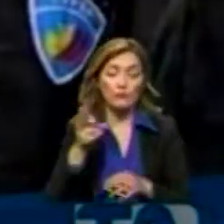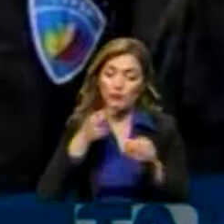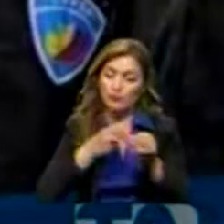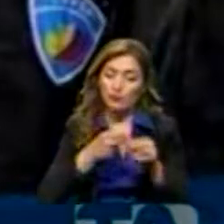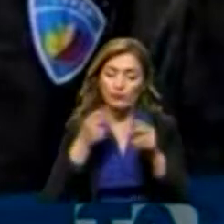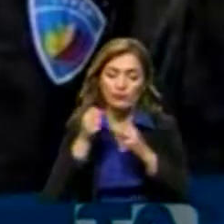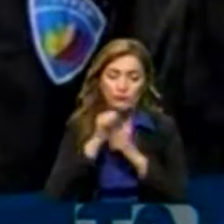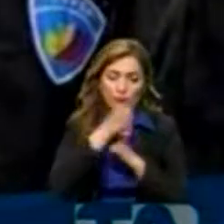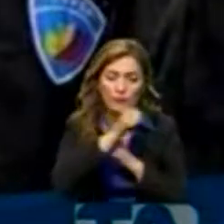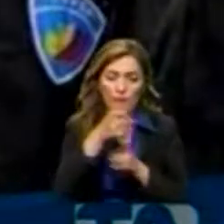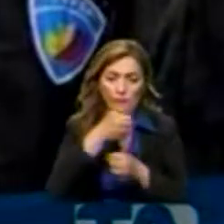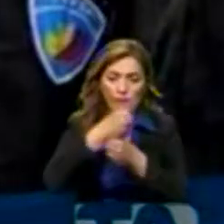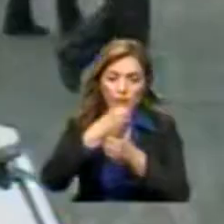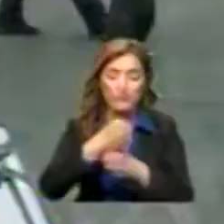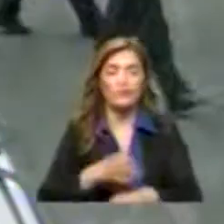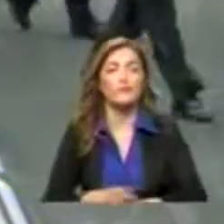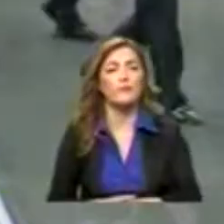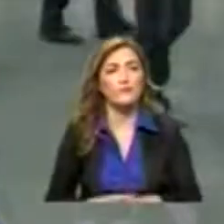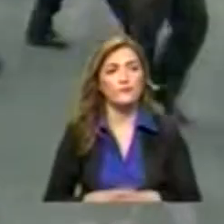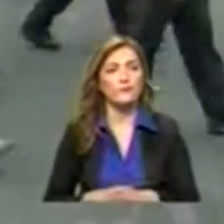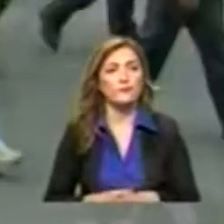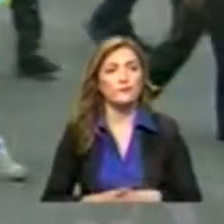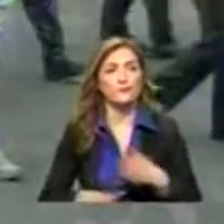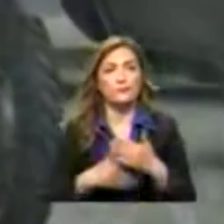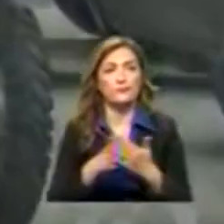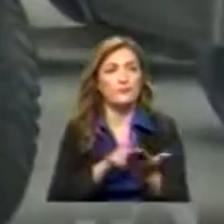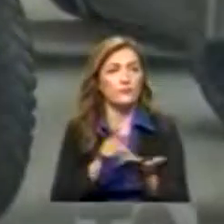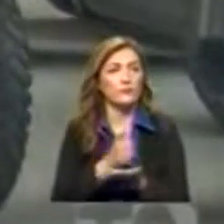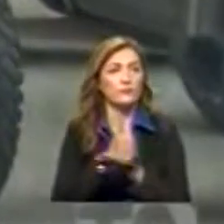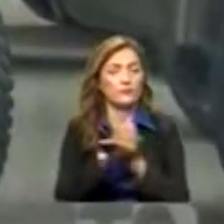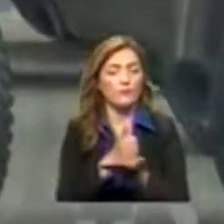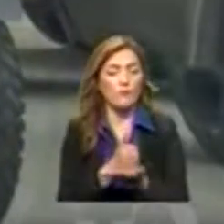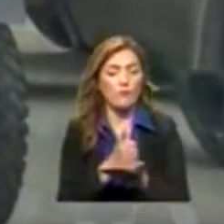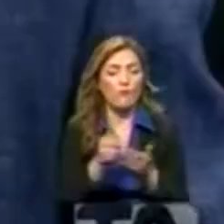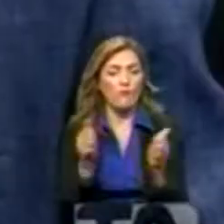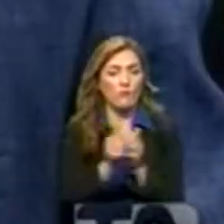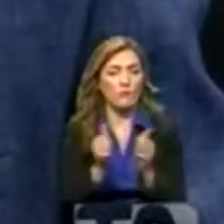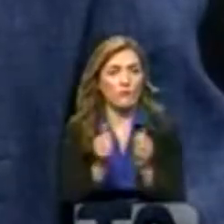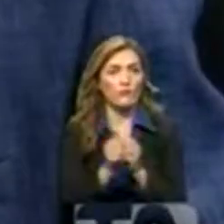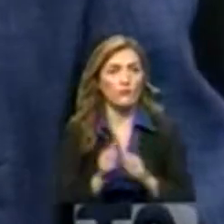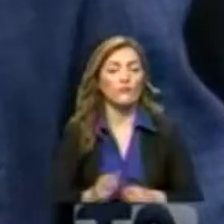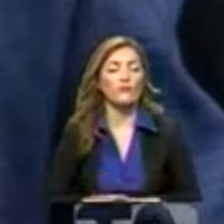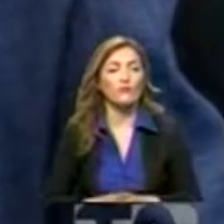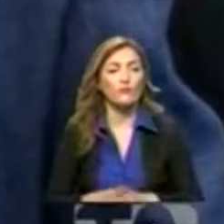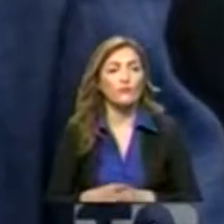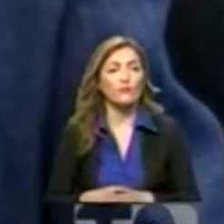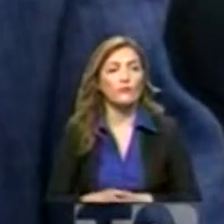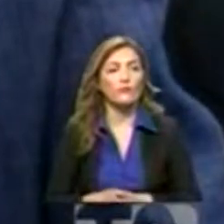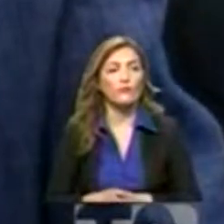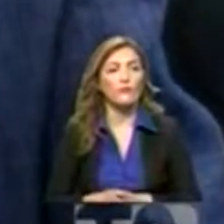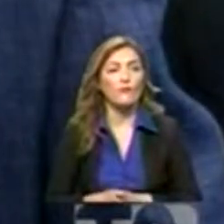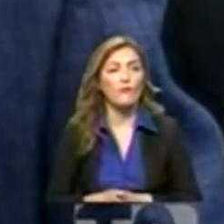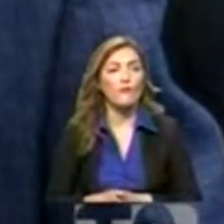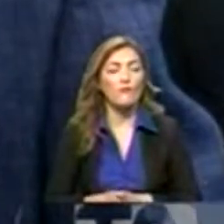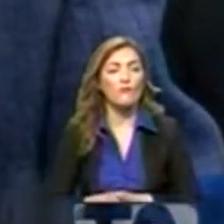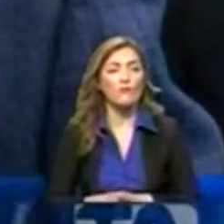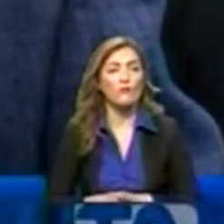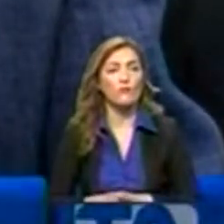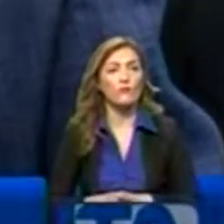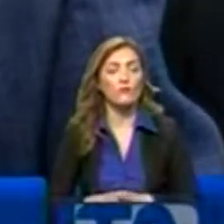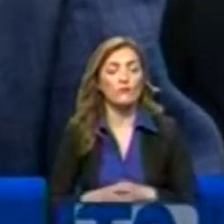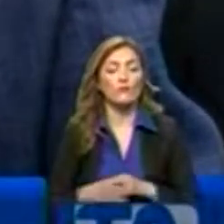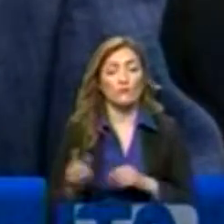del sistema de seguridad, con todos los beneficios y la dotación de implementos. Que tendrán nuevas escalas